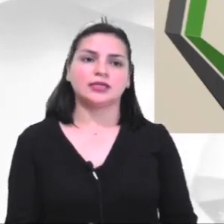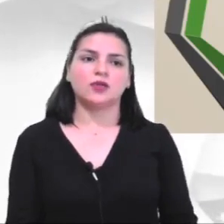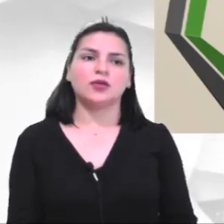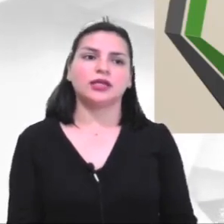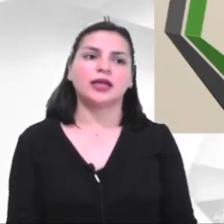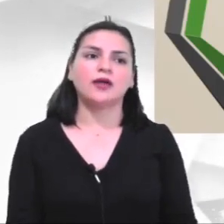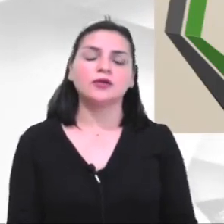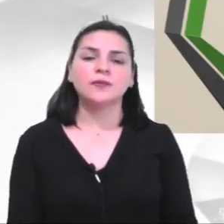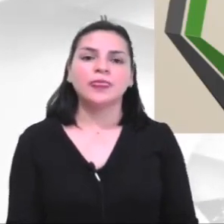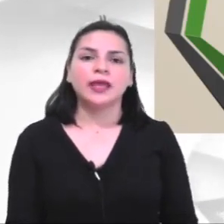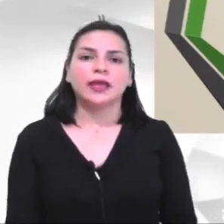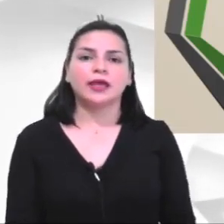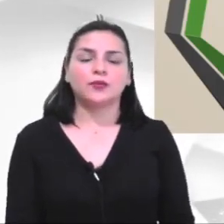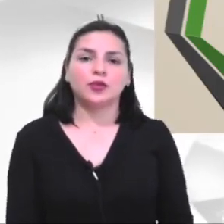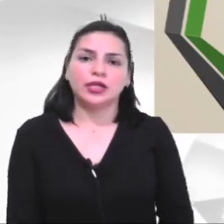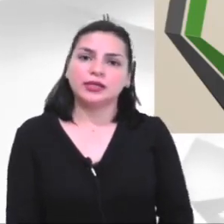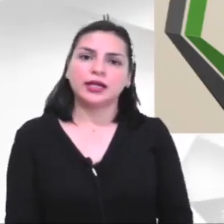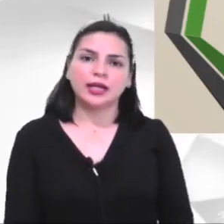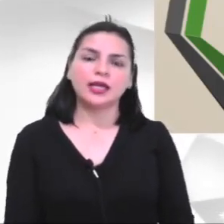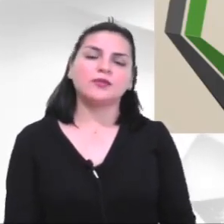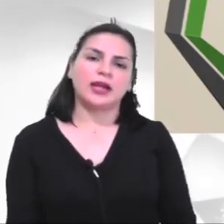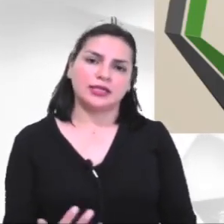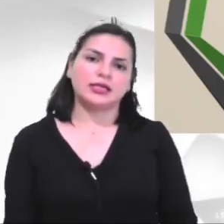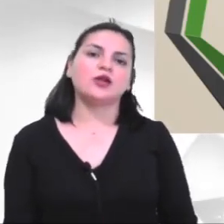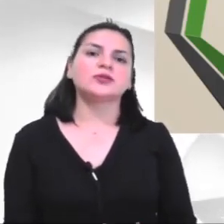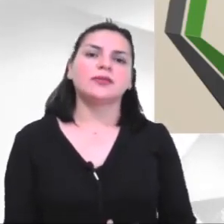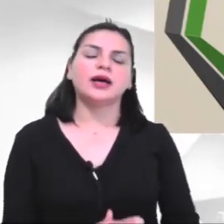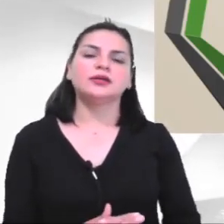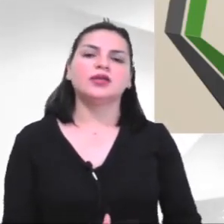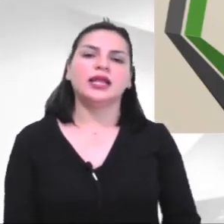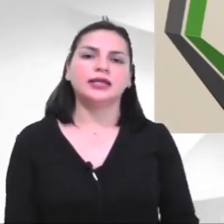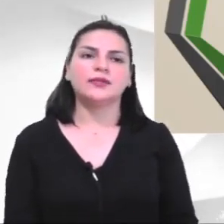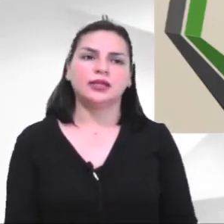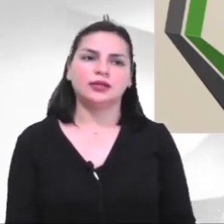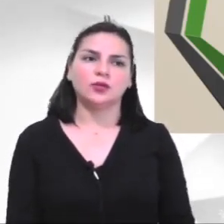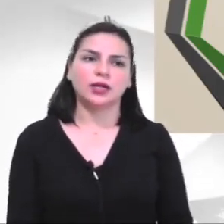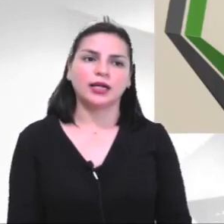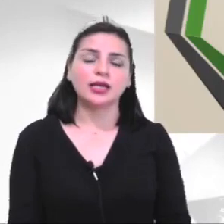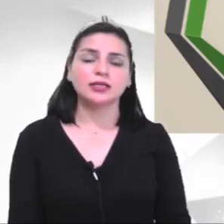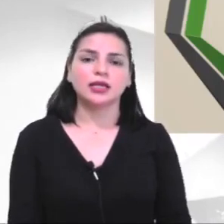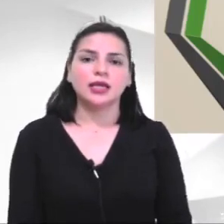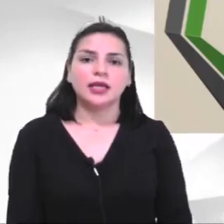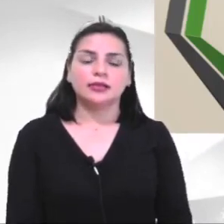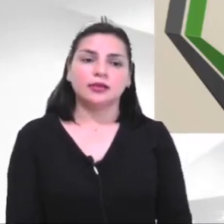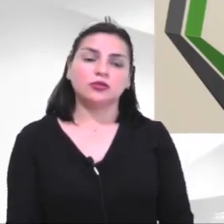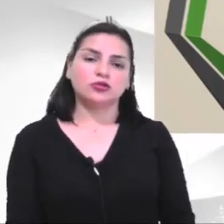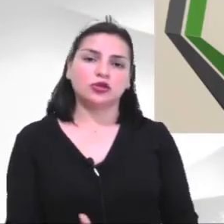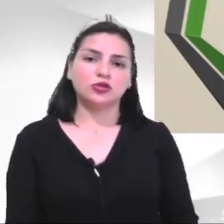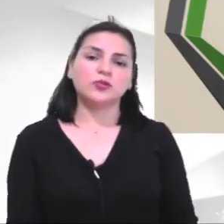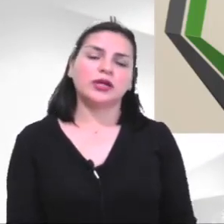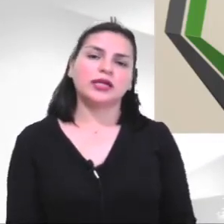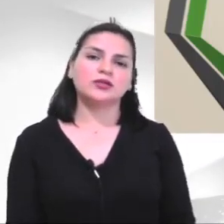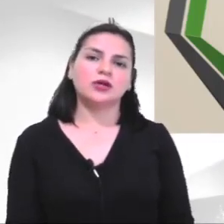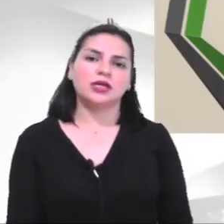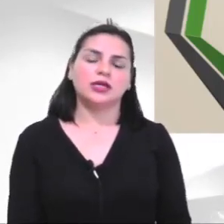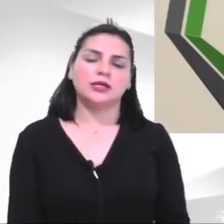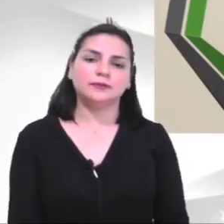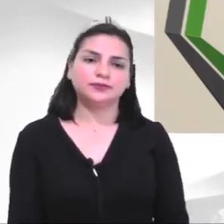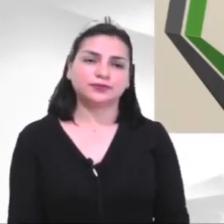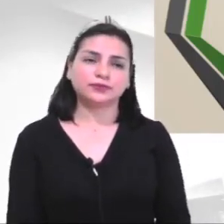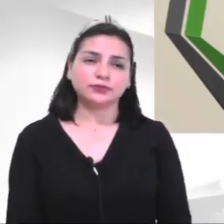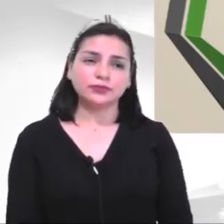es estar conectados por internet para estar observando directamente una clase. Nosotros por eso,